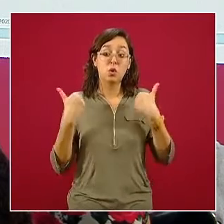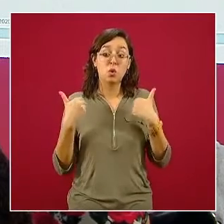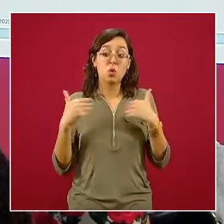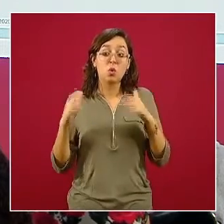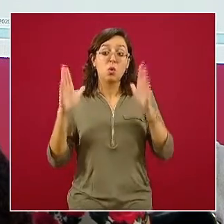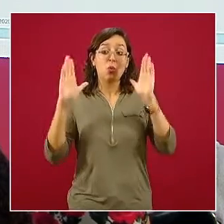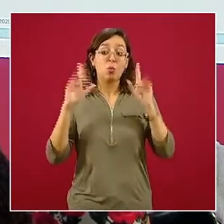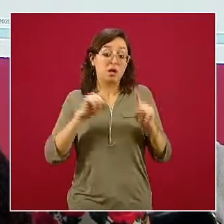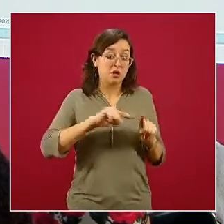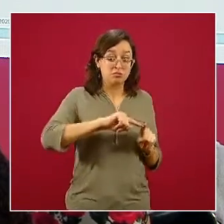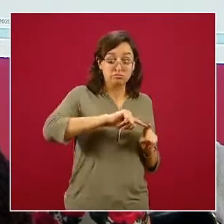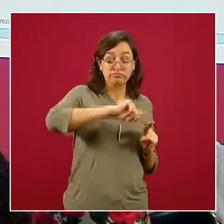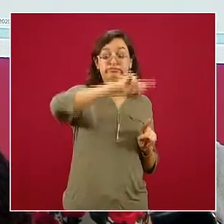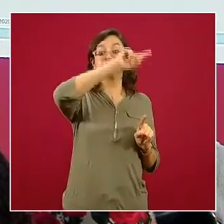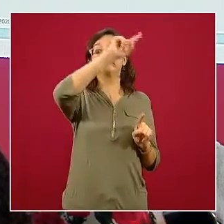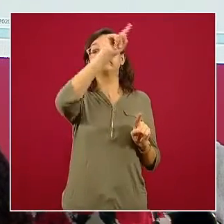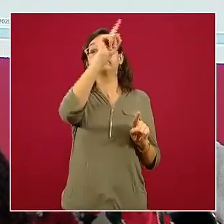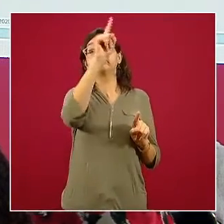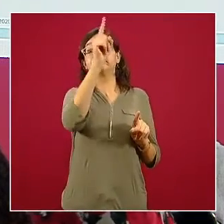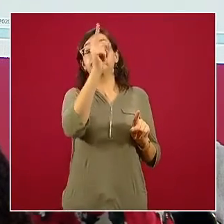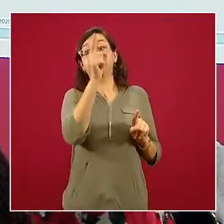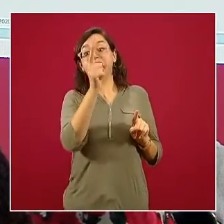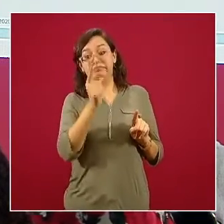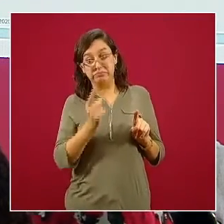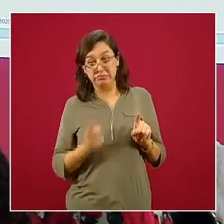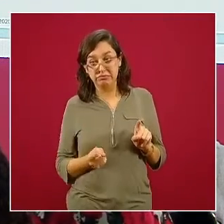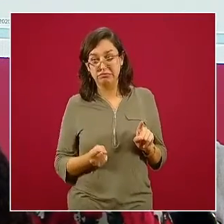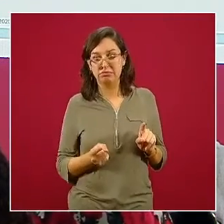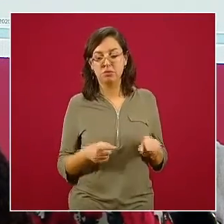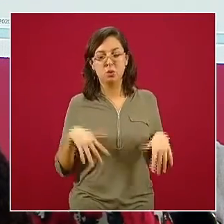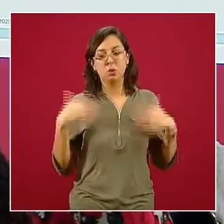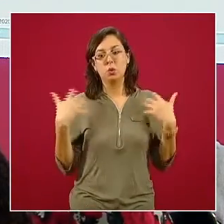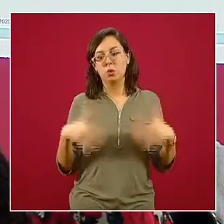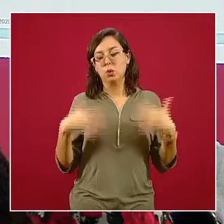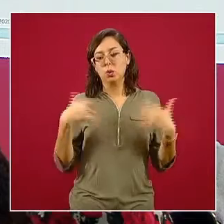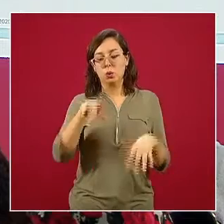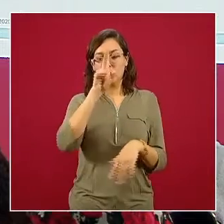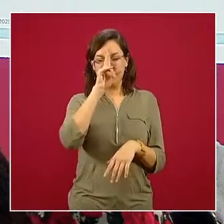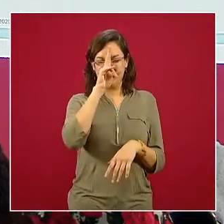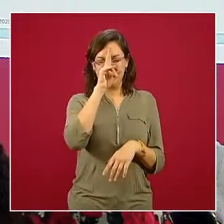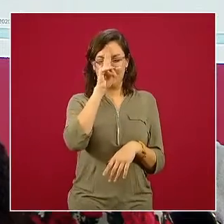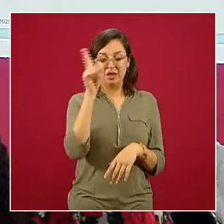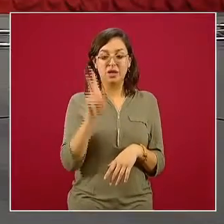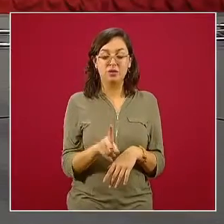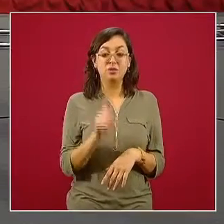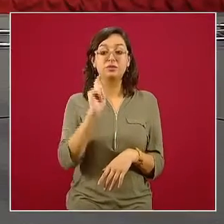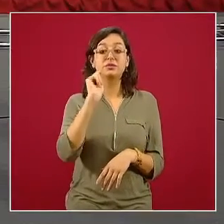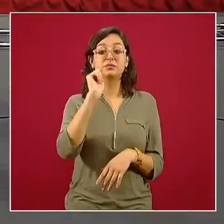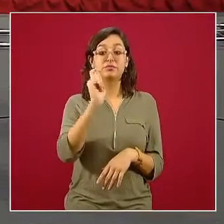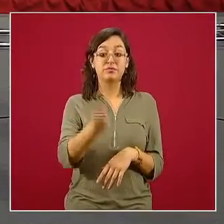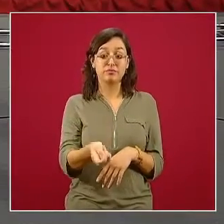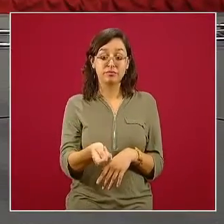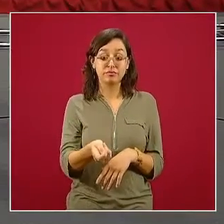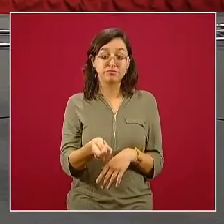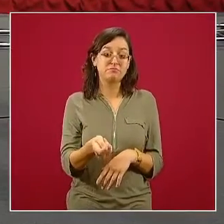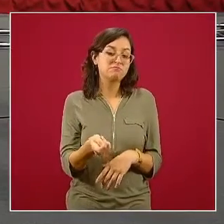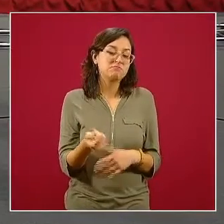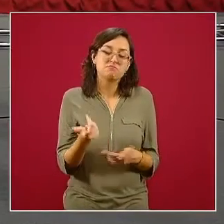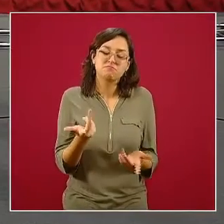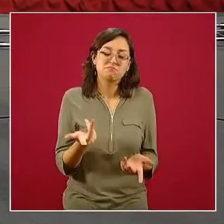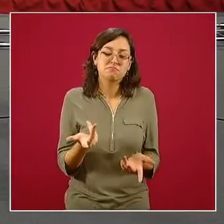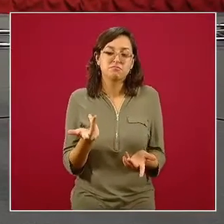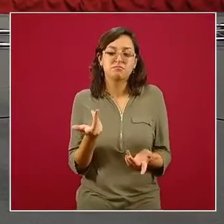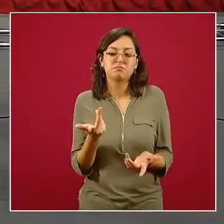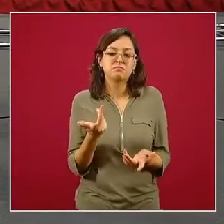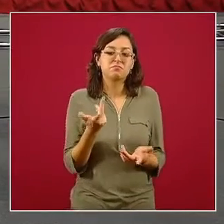pequeña de lo que hubiera ocurrido si no se hubieran hecho las intervenciones. Técnicamente, esto es un tecnicismo, esto